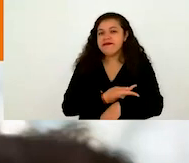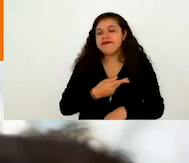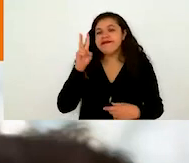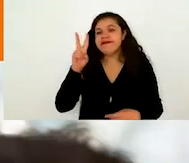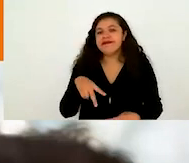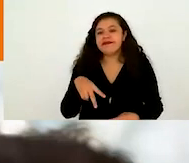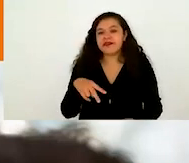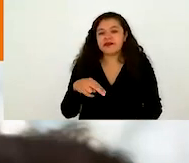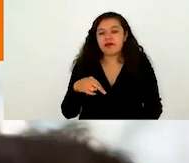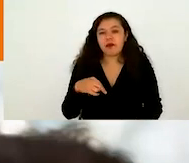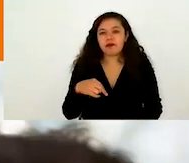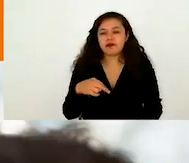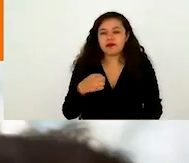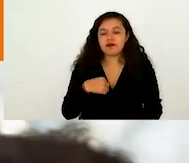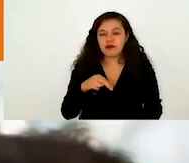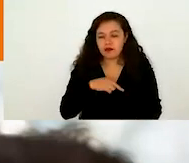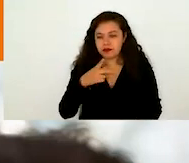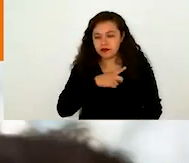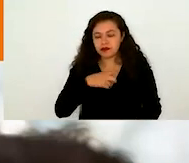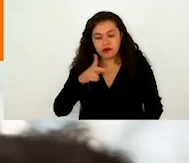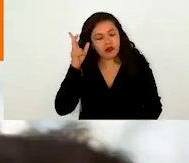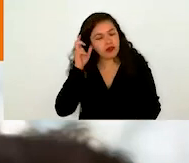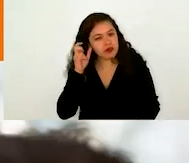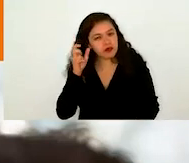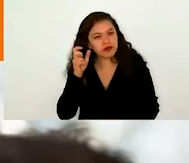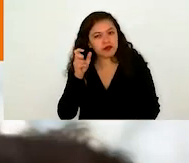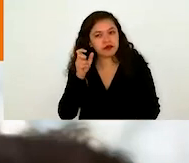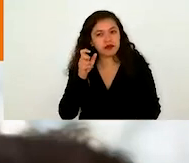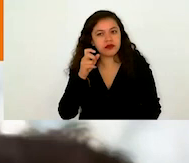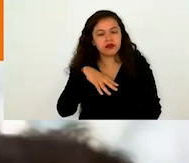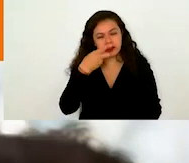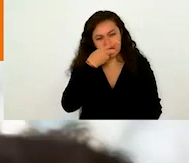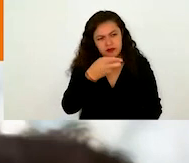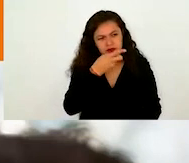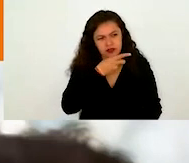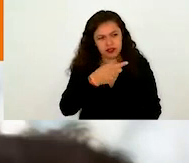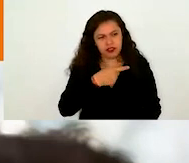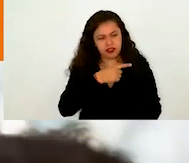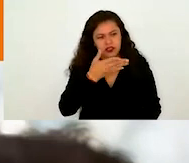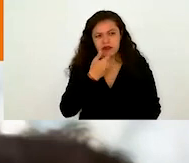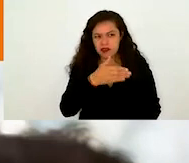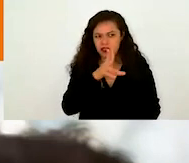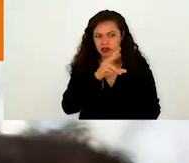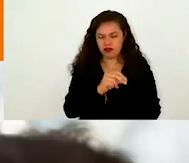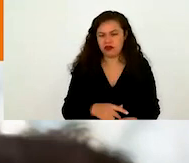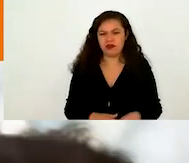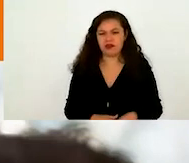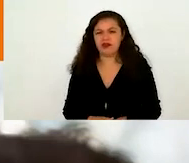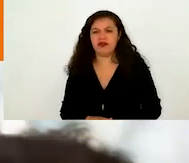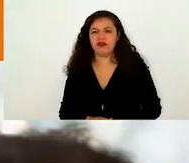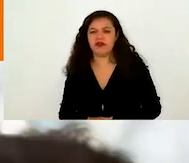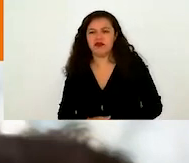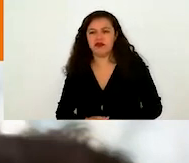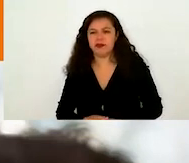digamos de la persona y creo que está diciendo no es correcto esto no tiene